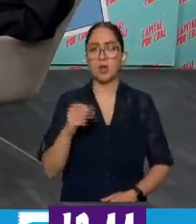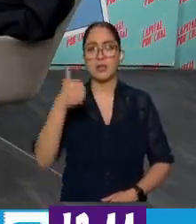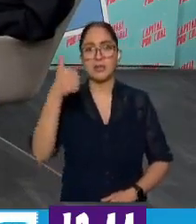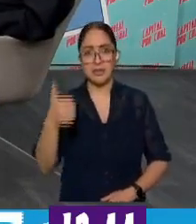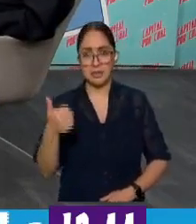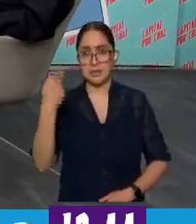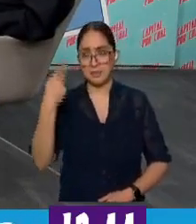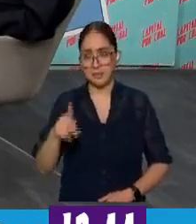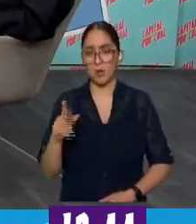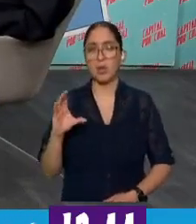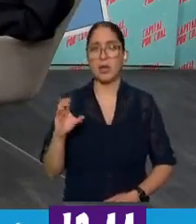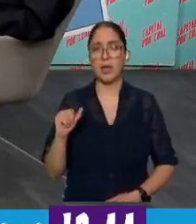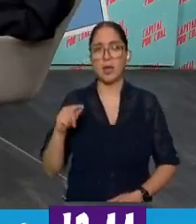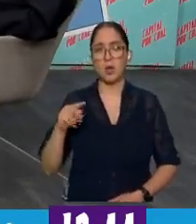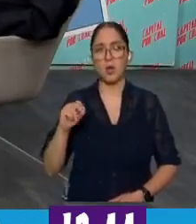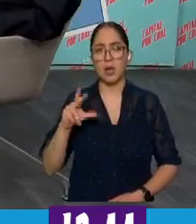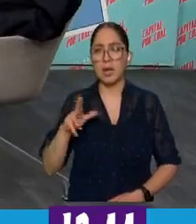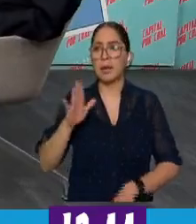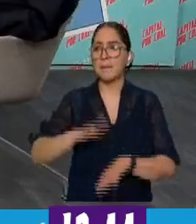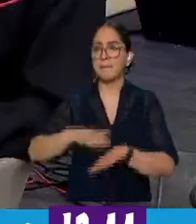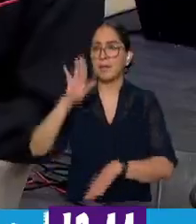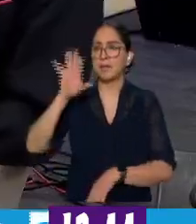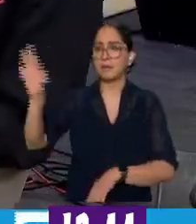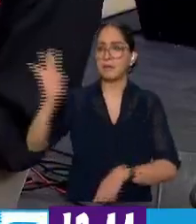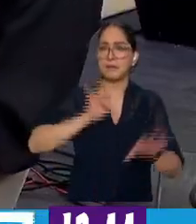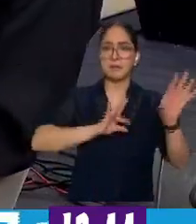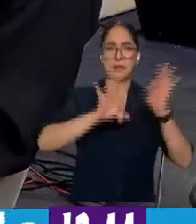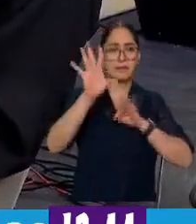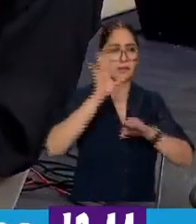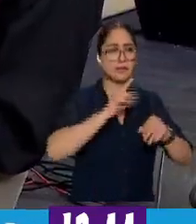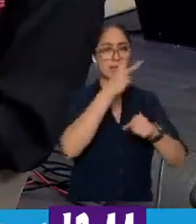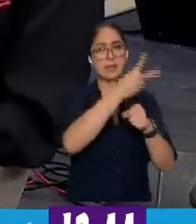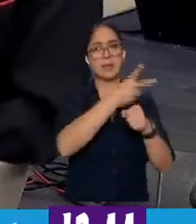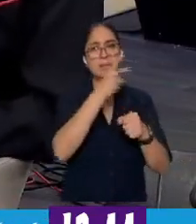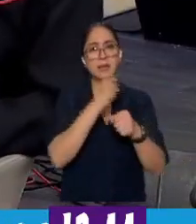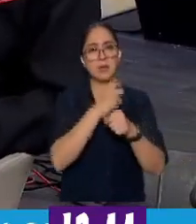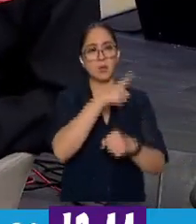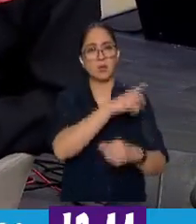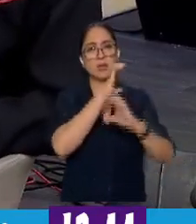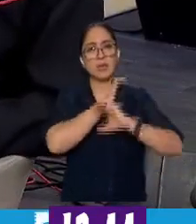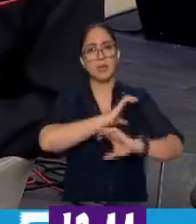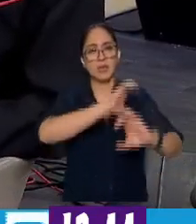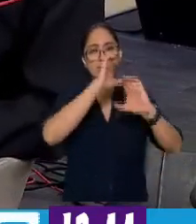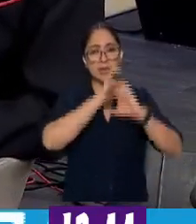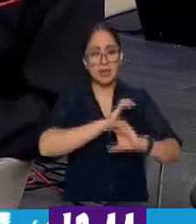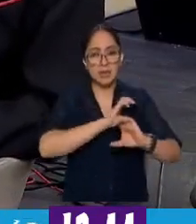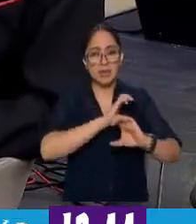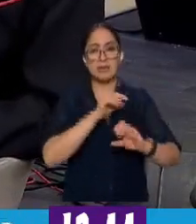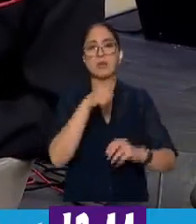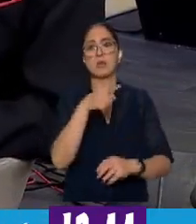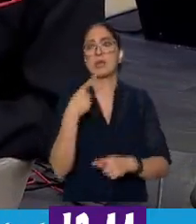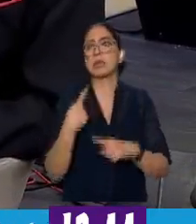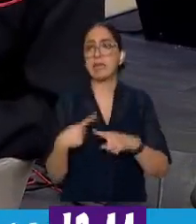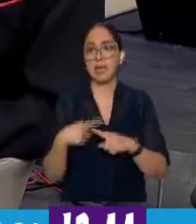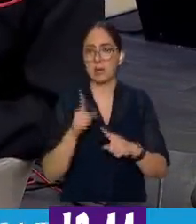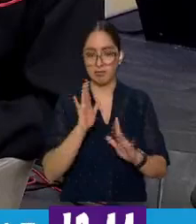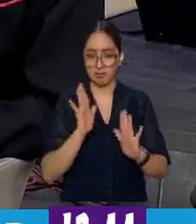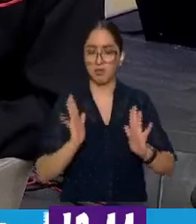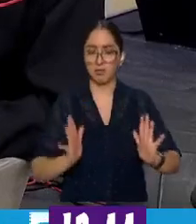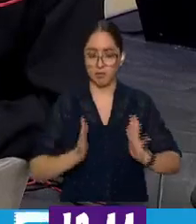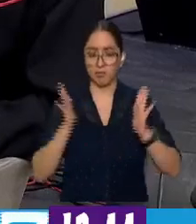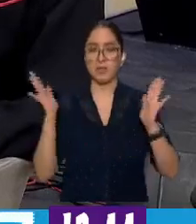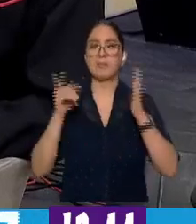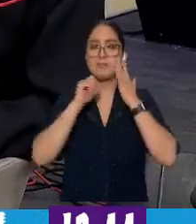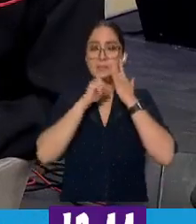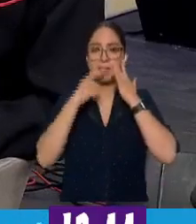sí queremos meter como ahí invitados, además de invitados cantantes, sorpresa, también queremos meter ahí